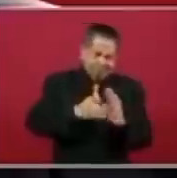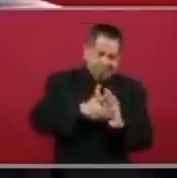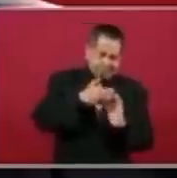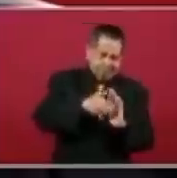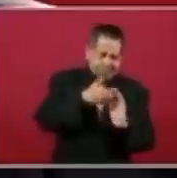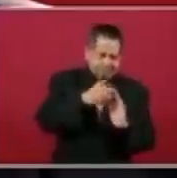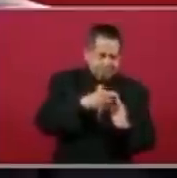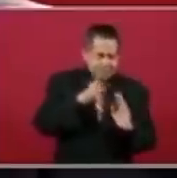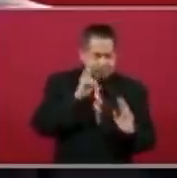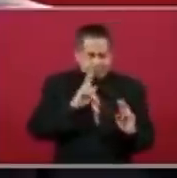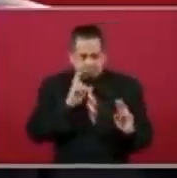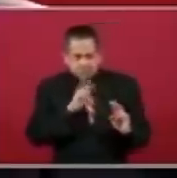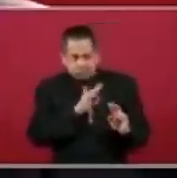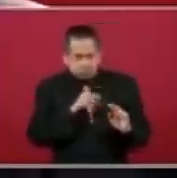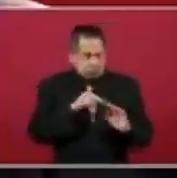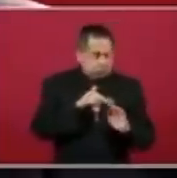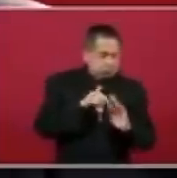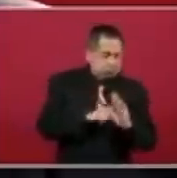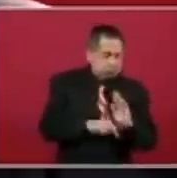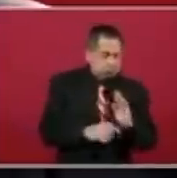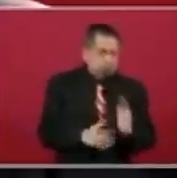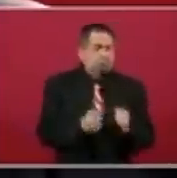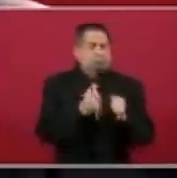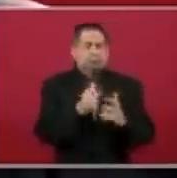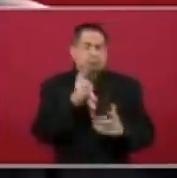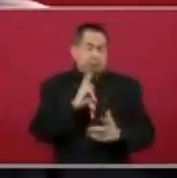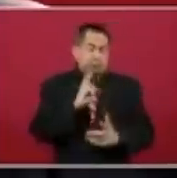se analice la posibilidad